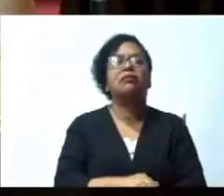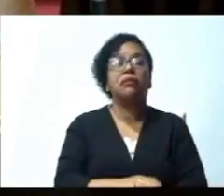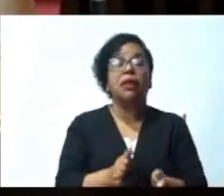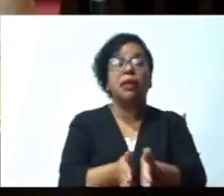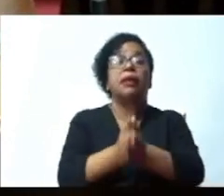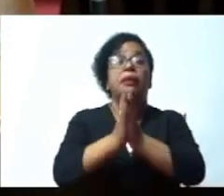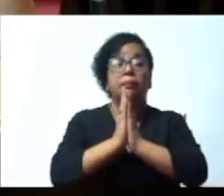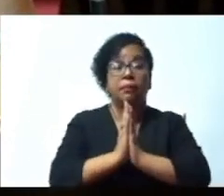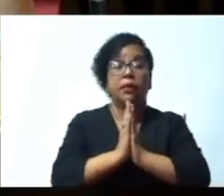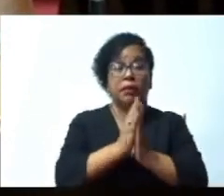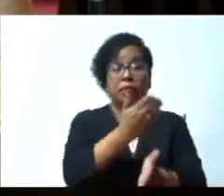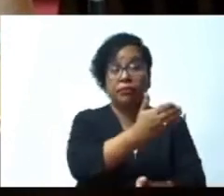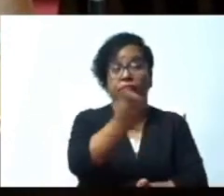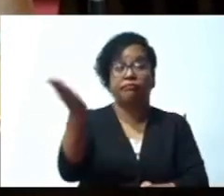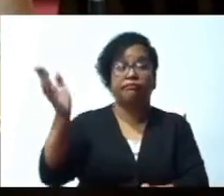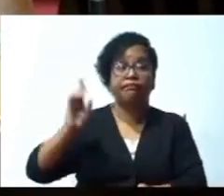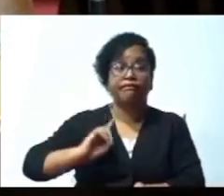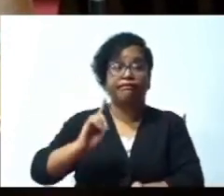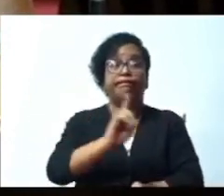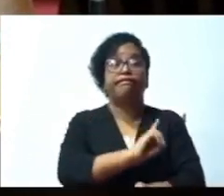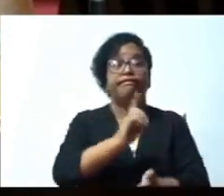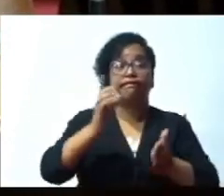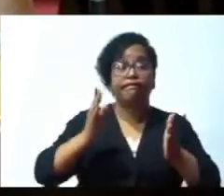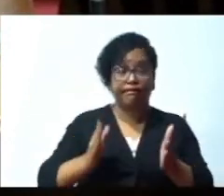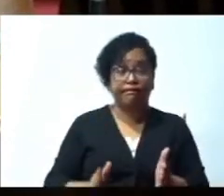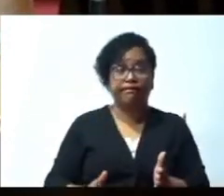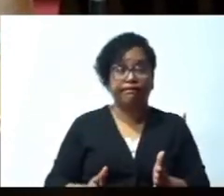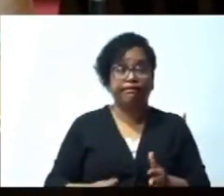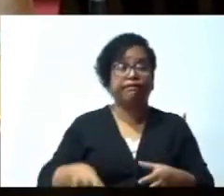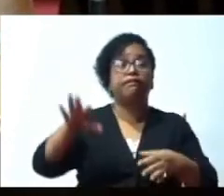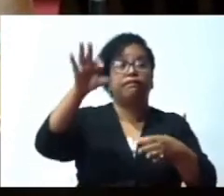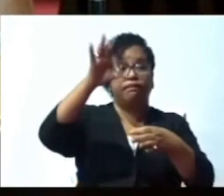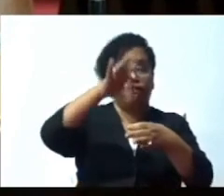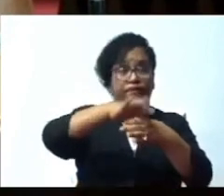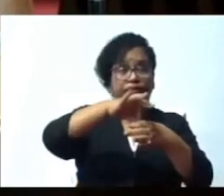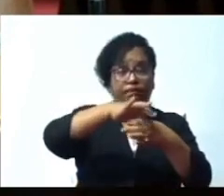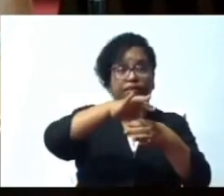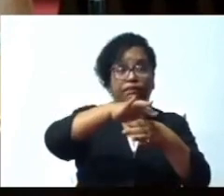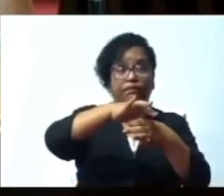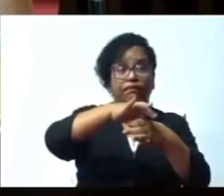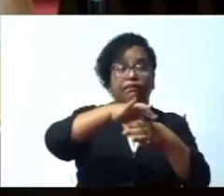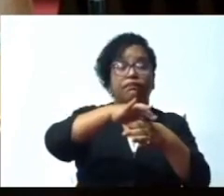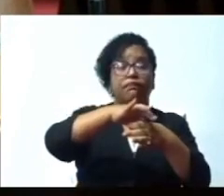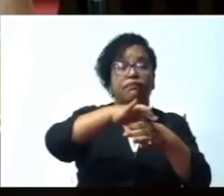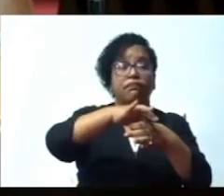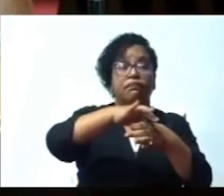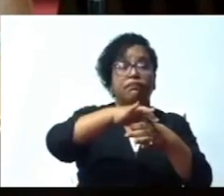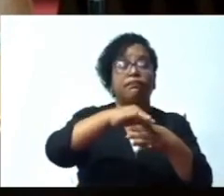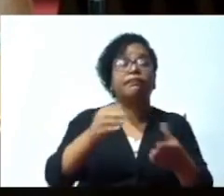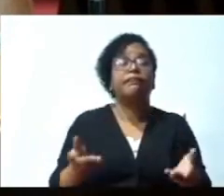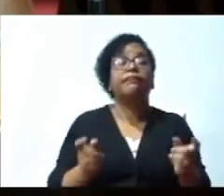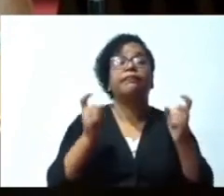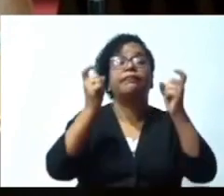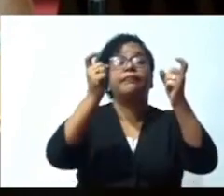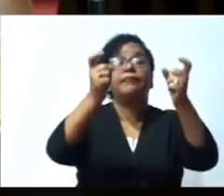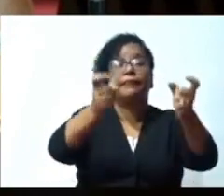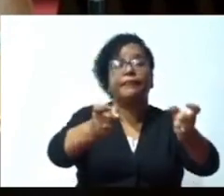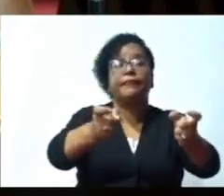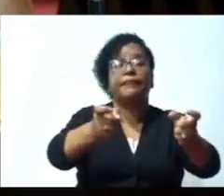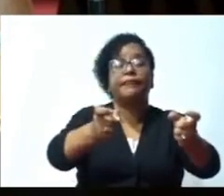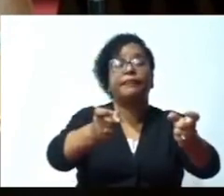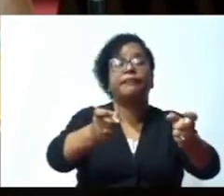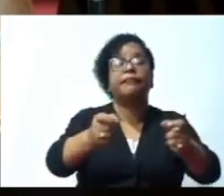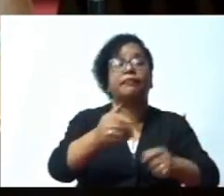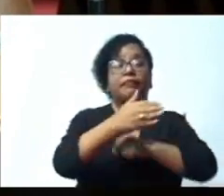pedimos a los diputados y diputadas que voten por esta pieza legislativa y que le demos al país una